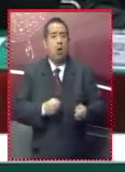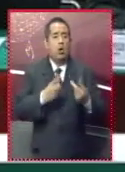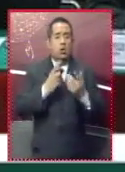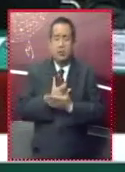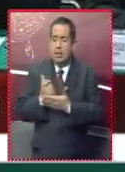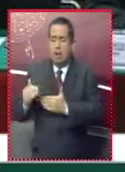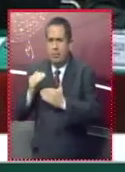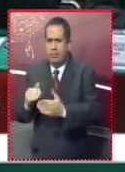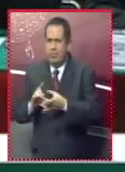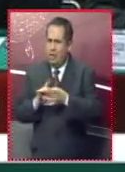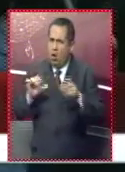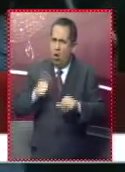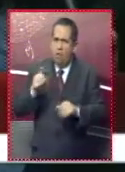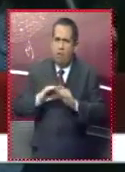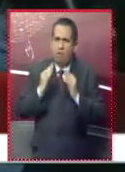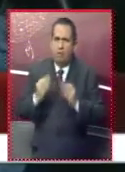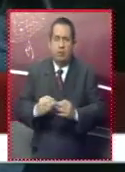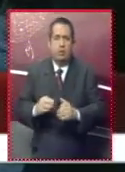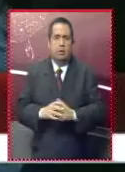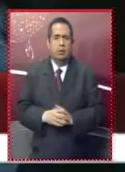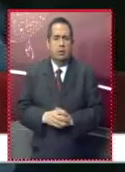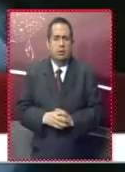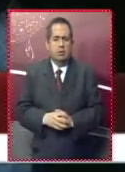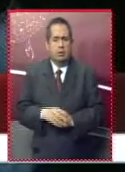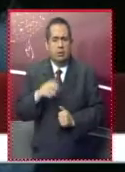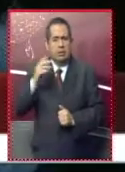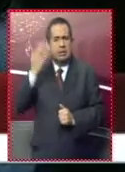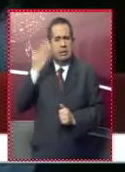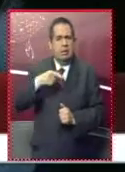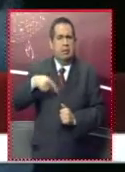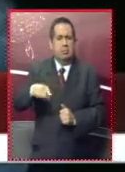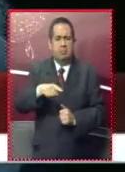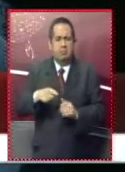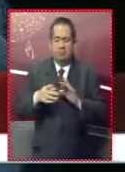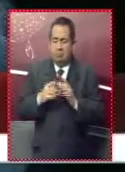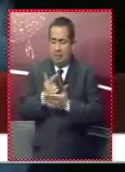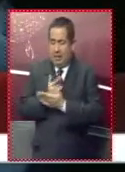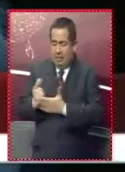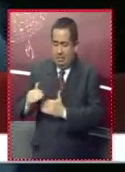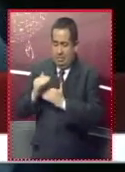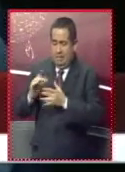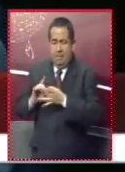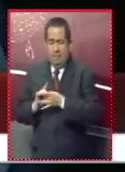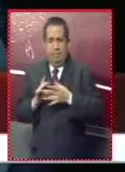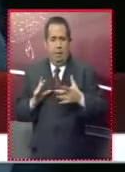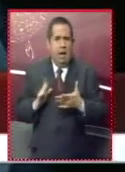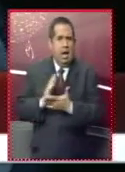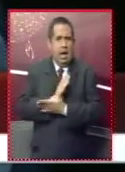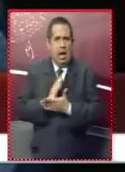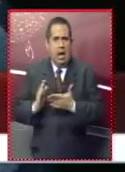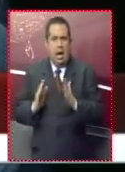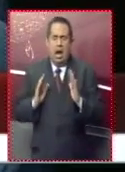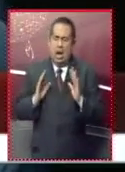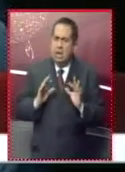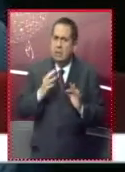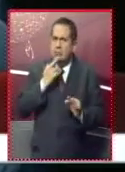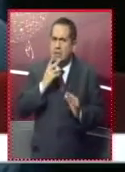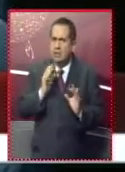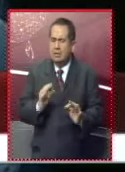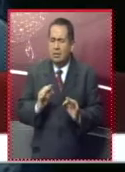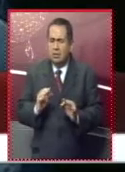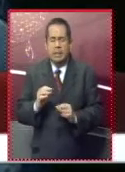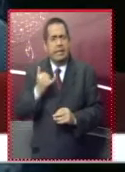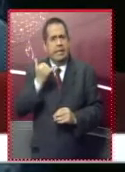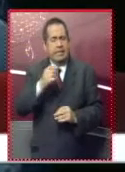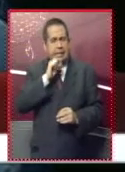mínimo. En términos de mínimo, que sabemos que una vez que se desindexaron varios, pues ese quedará seguramente desindexado. Y un